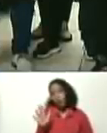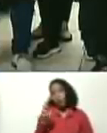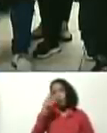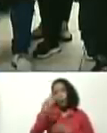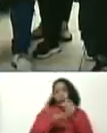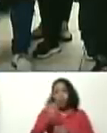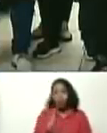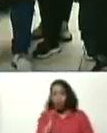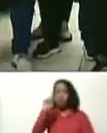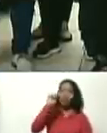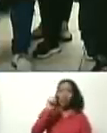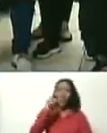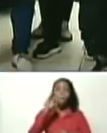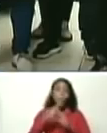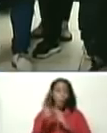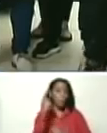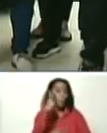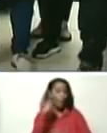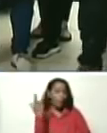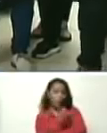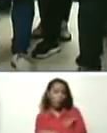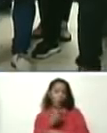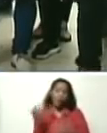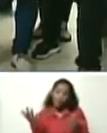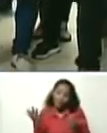guamazo, pero vacúnate, compadre.